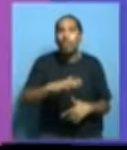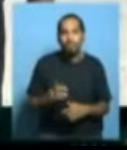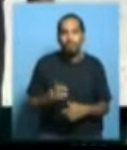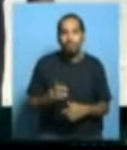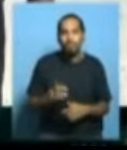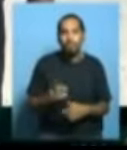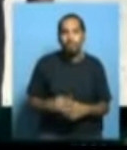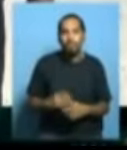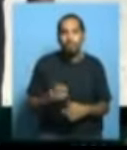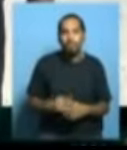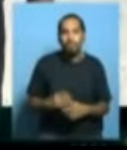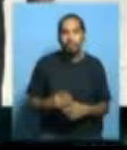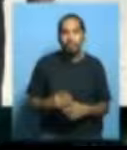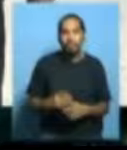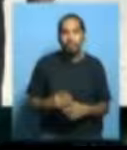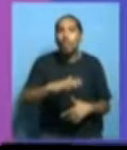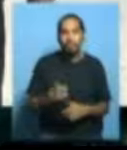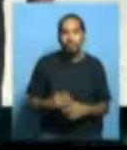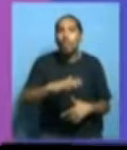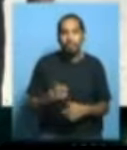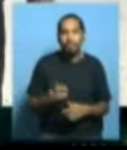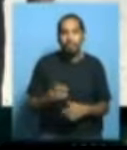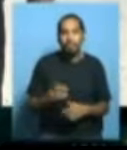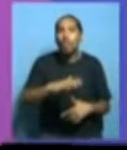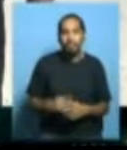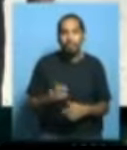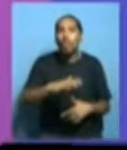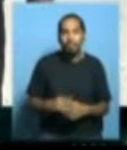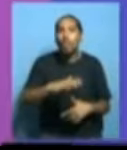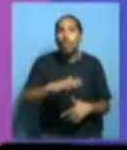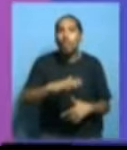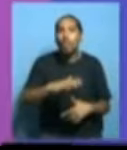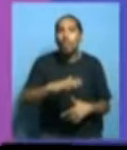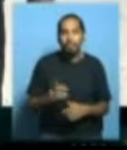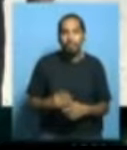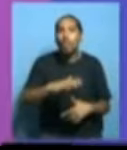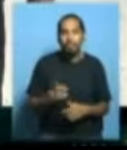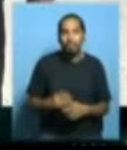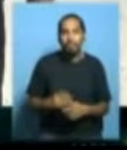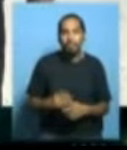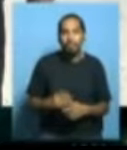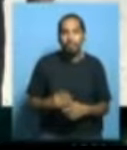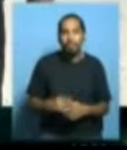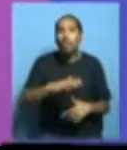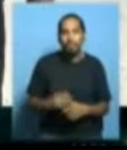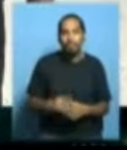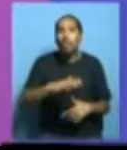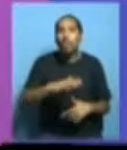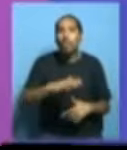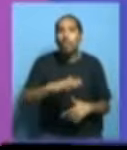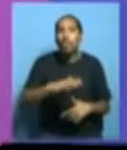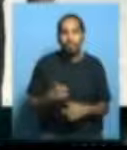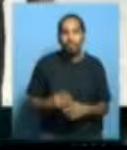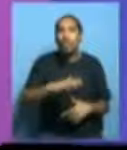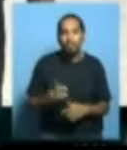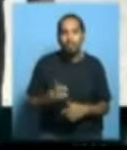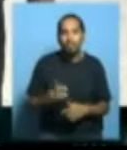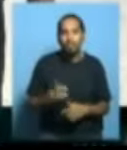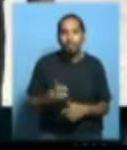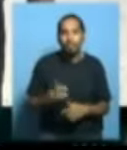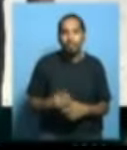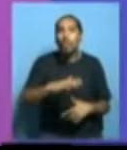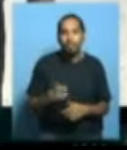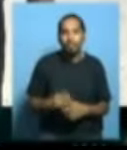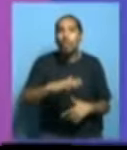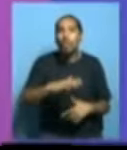buscar explicaciones de lo que ha pasado en este lugar. Más abajo, en una sombra, se está atendiendo al chofer